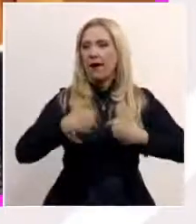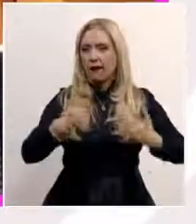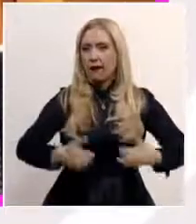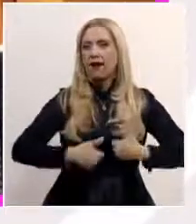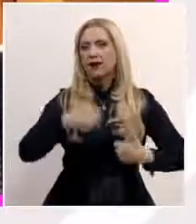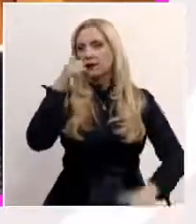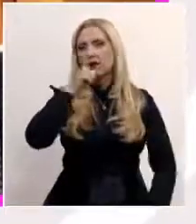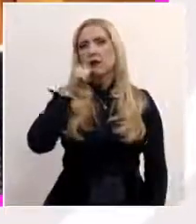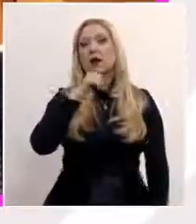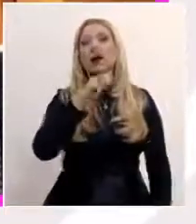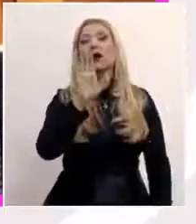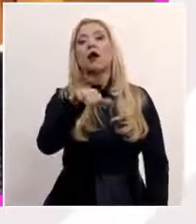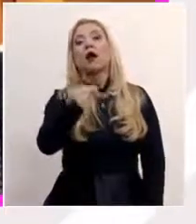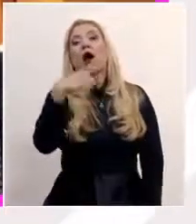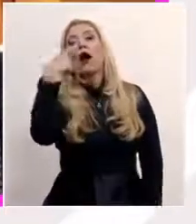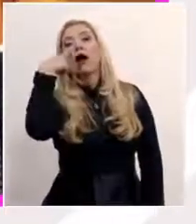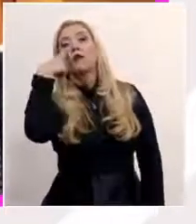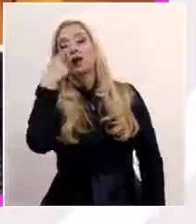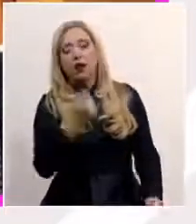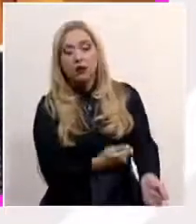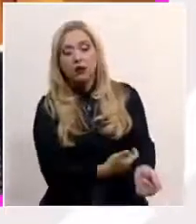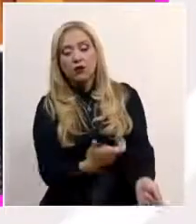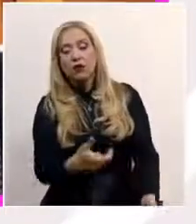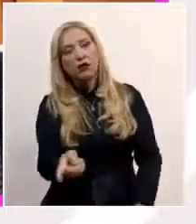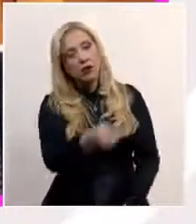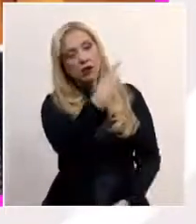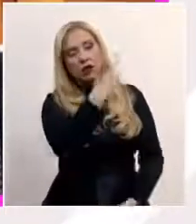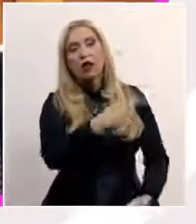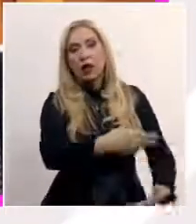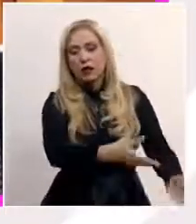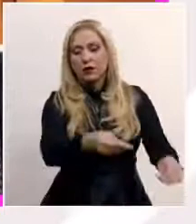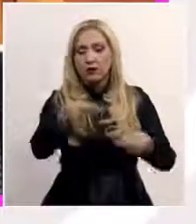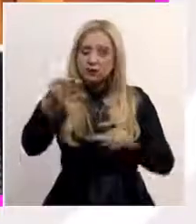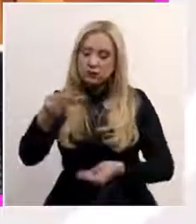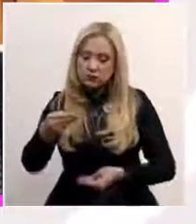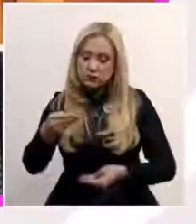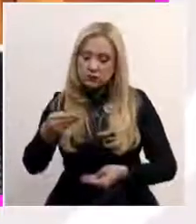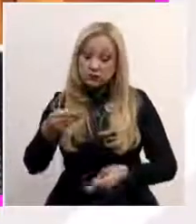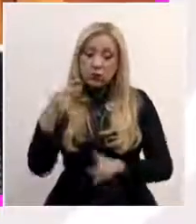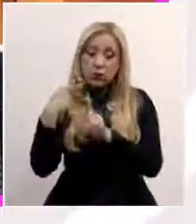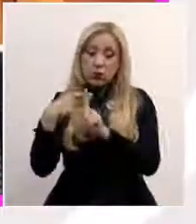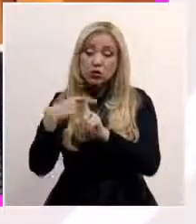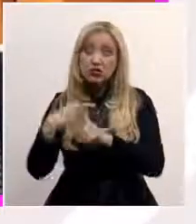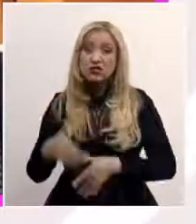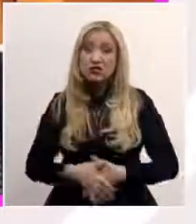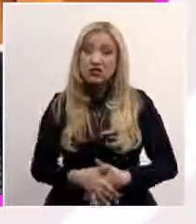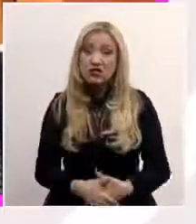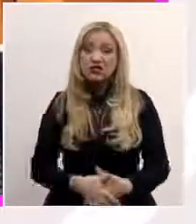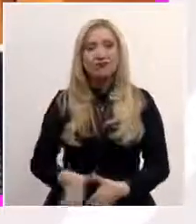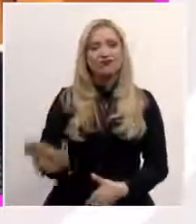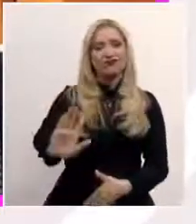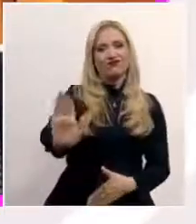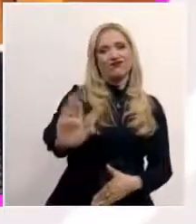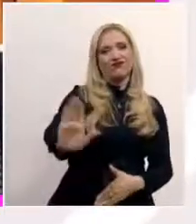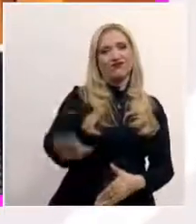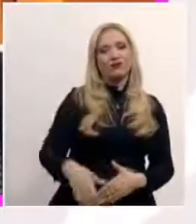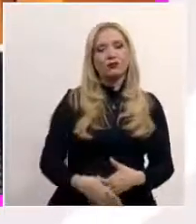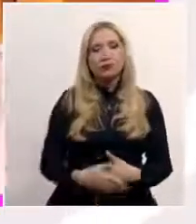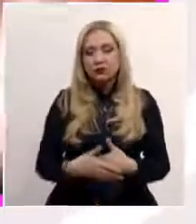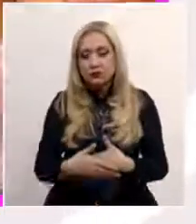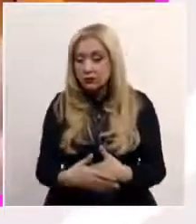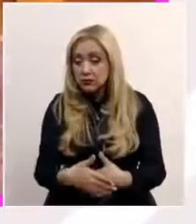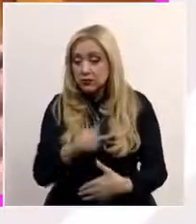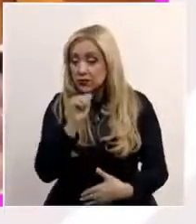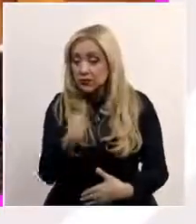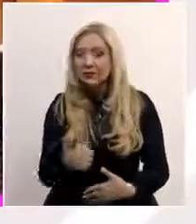Se les pide a veces estas pruebas o se les pide que hagan exámenes de estado de salud en donde se hacen pruebas de embarazo